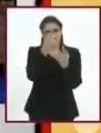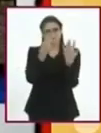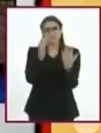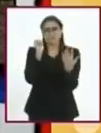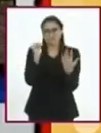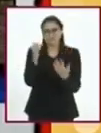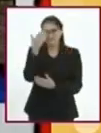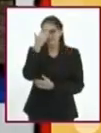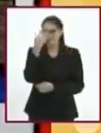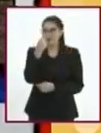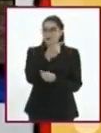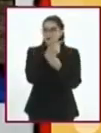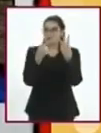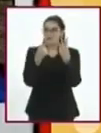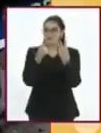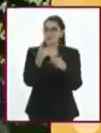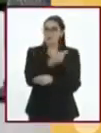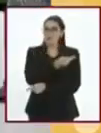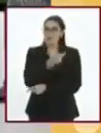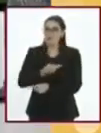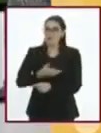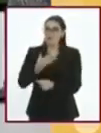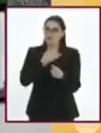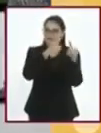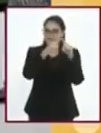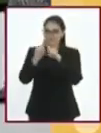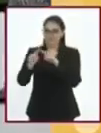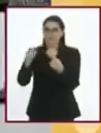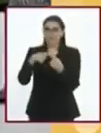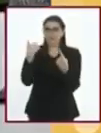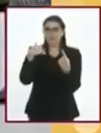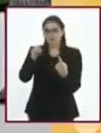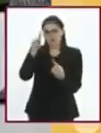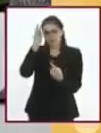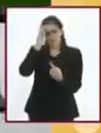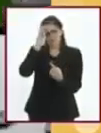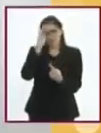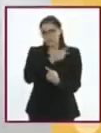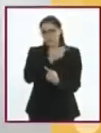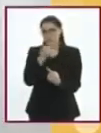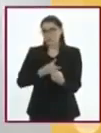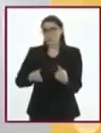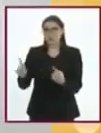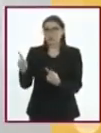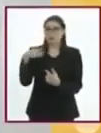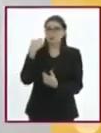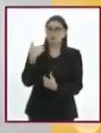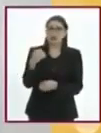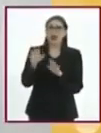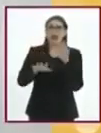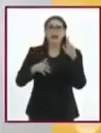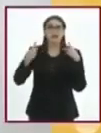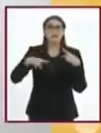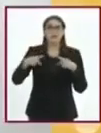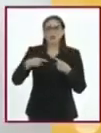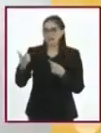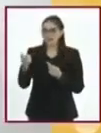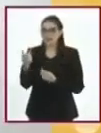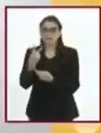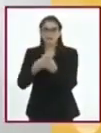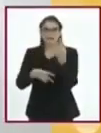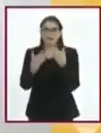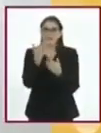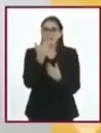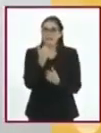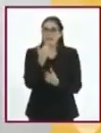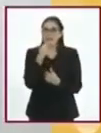existencia de 3 tipos de pobreza. La pobreza extrema o alimentaria se da cuando la población no obtiene ingresos suficientes